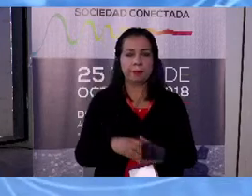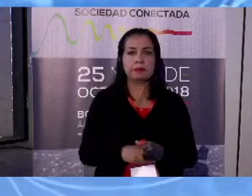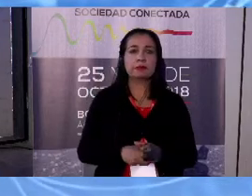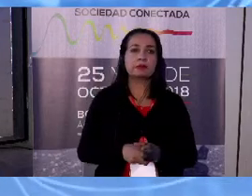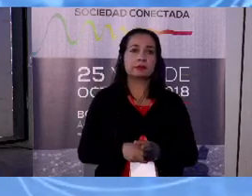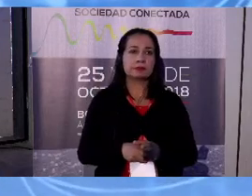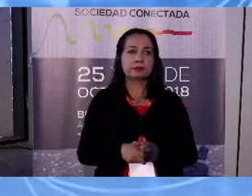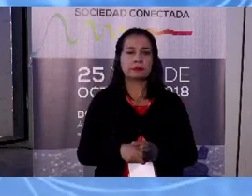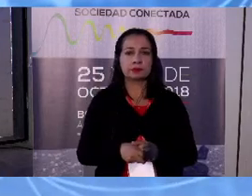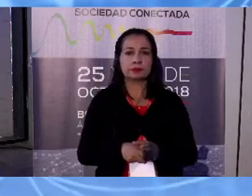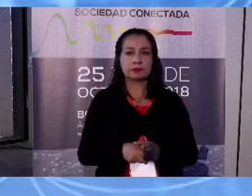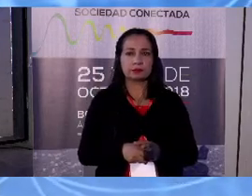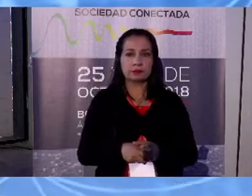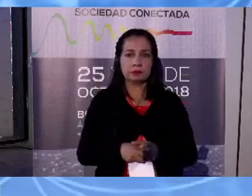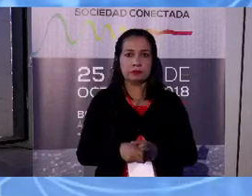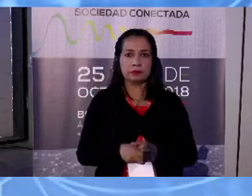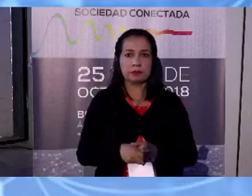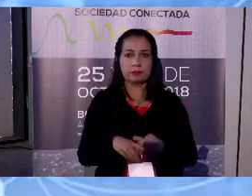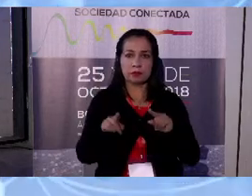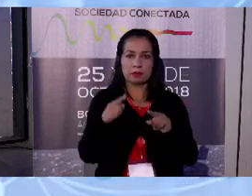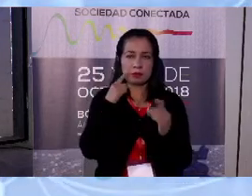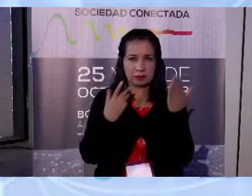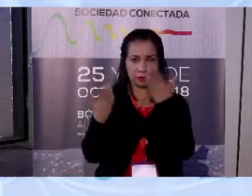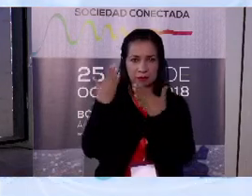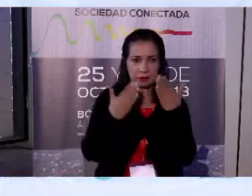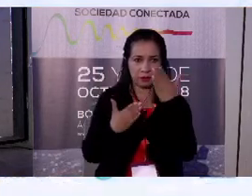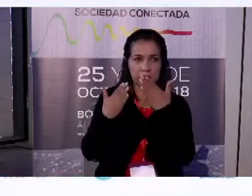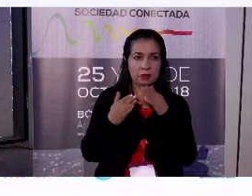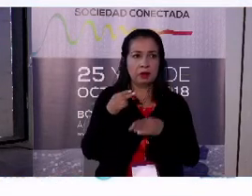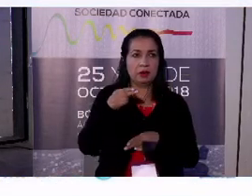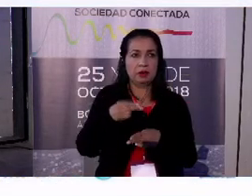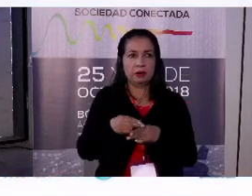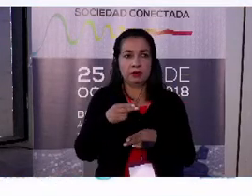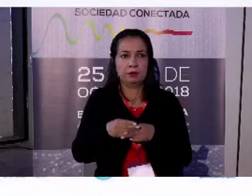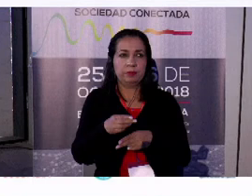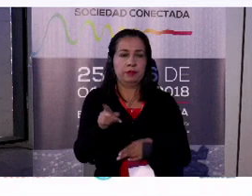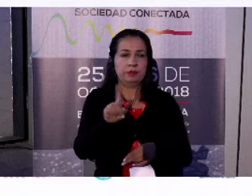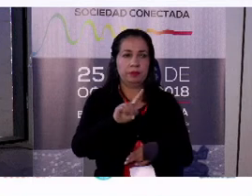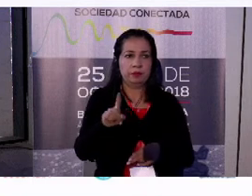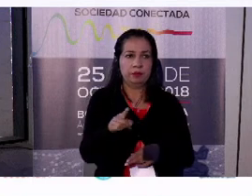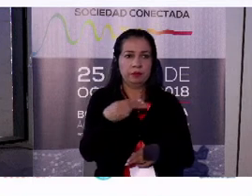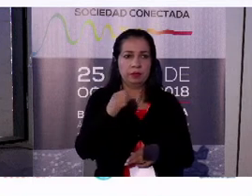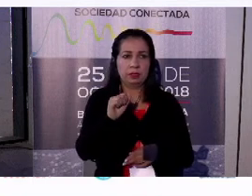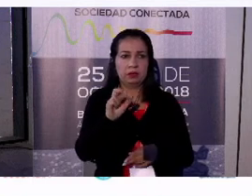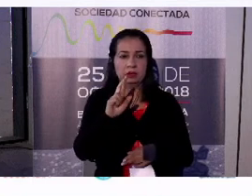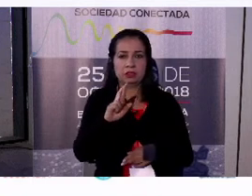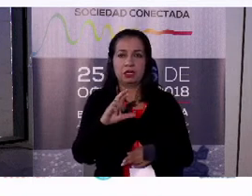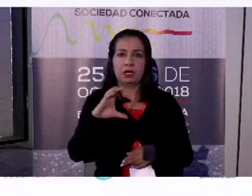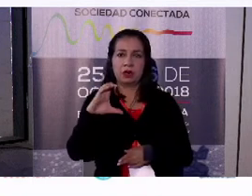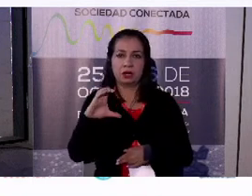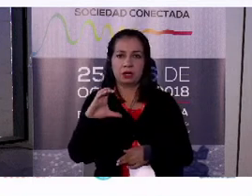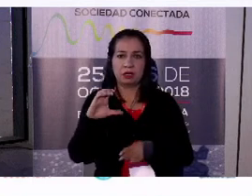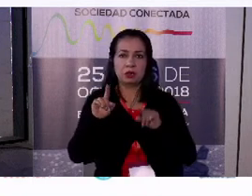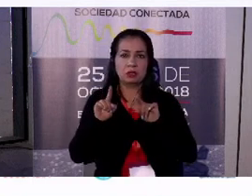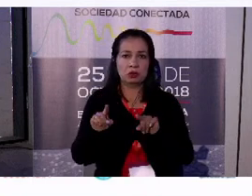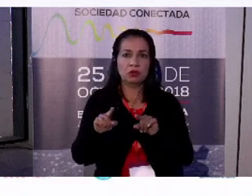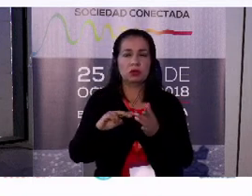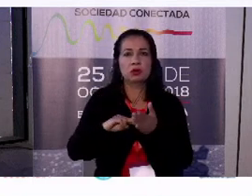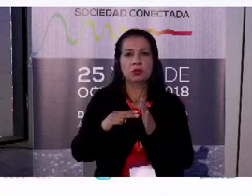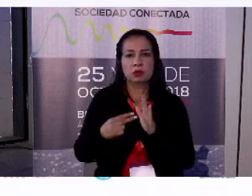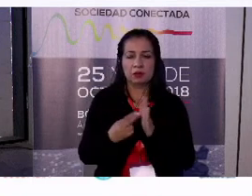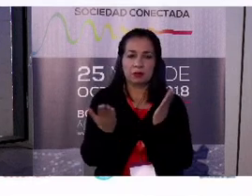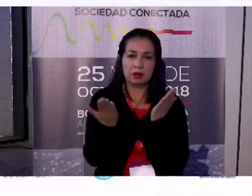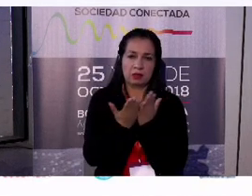1.13 este simulador se llama Shark que quiere decir estudios de compatibilidad y